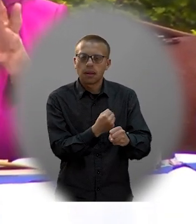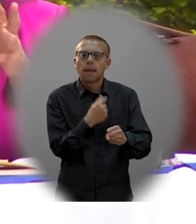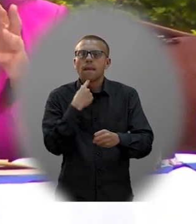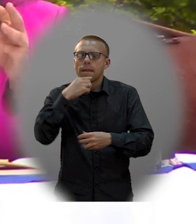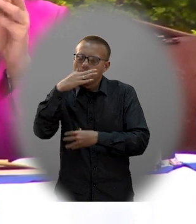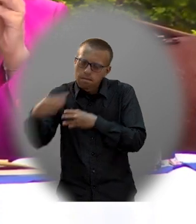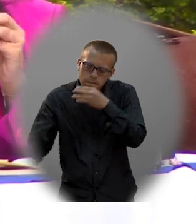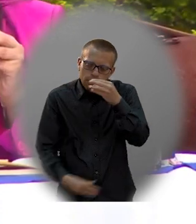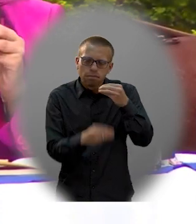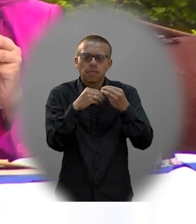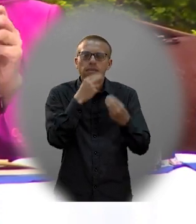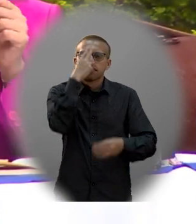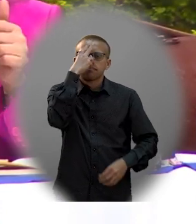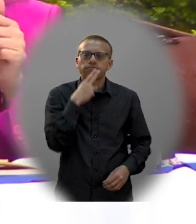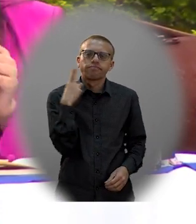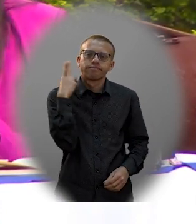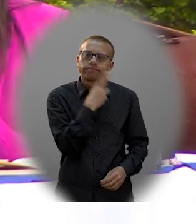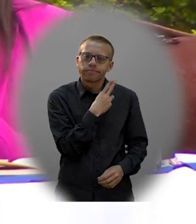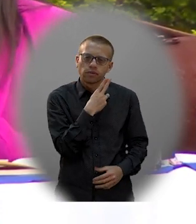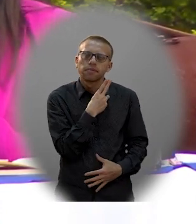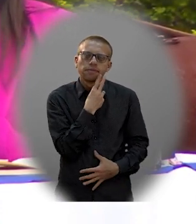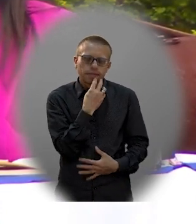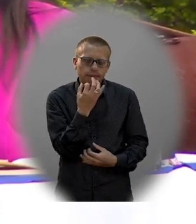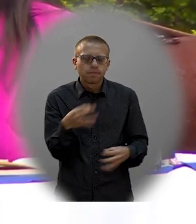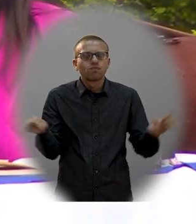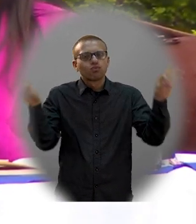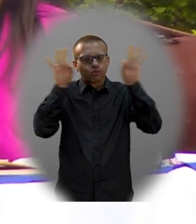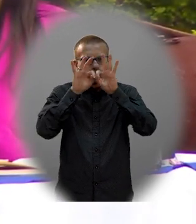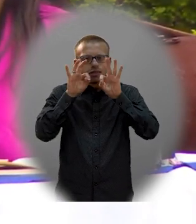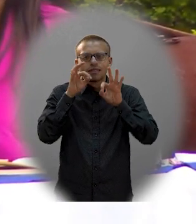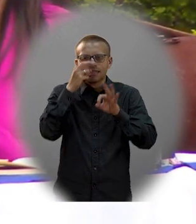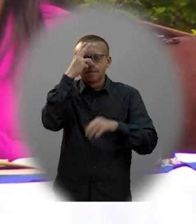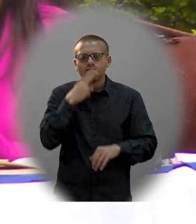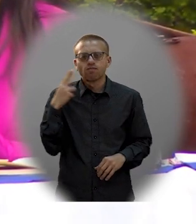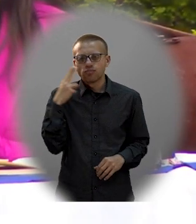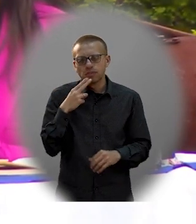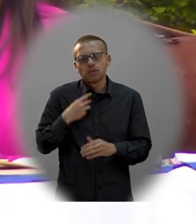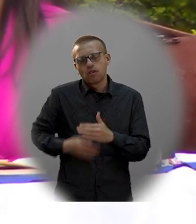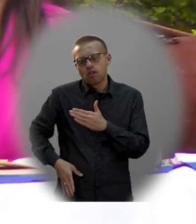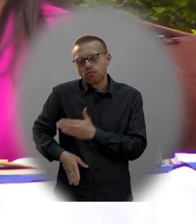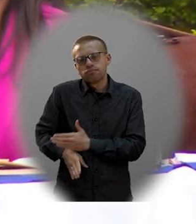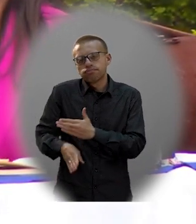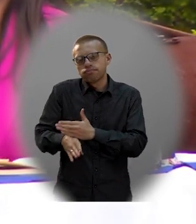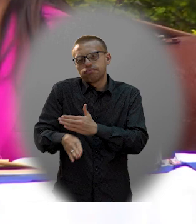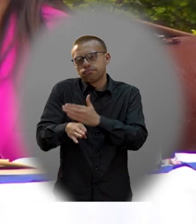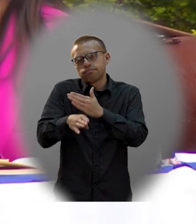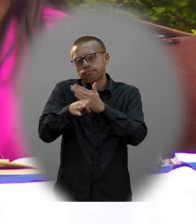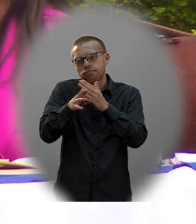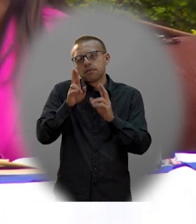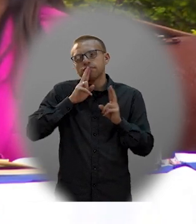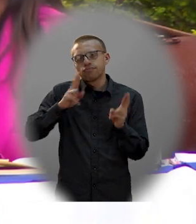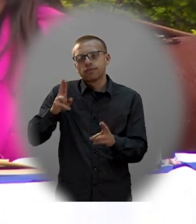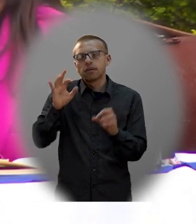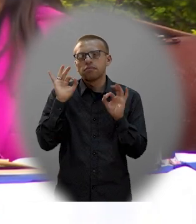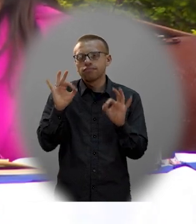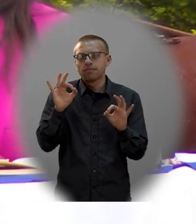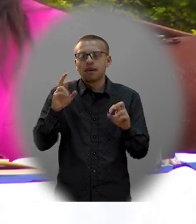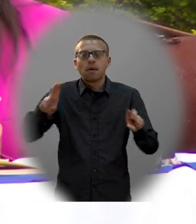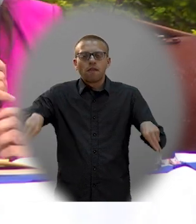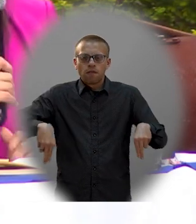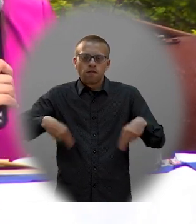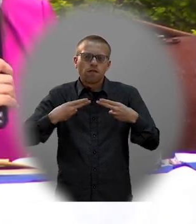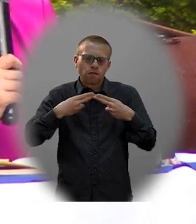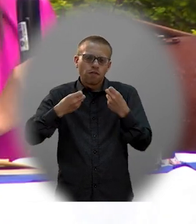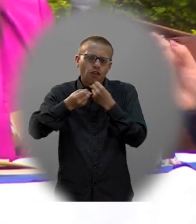compromisos son claves. No suficientes, pero muy importantes en el camino de seguir avanzando en una respuesta efectiva frente a las violencias basadas en género y